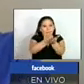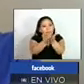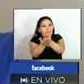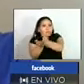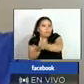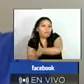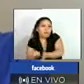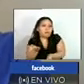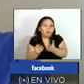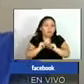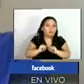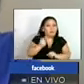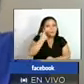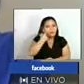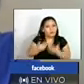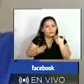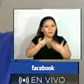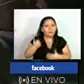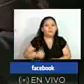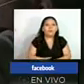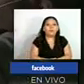A continuación, los detalles.